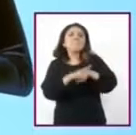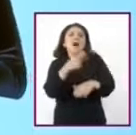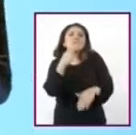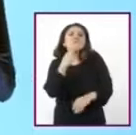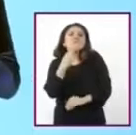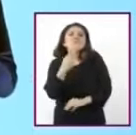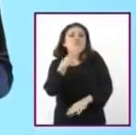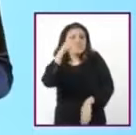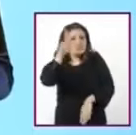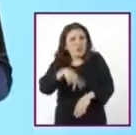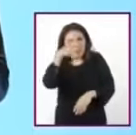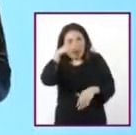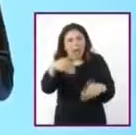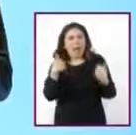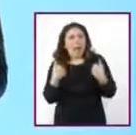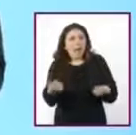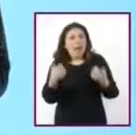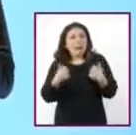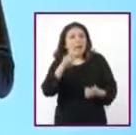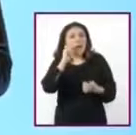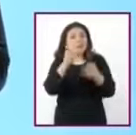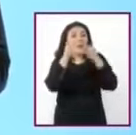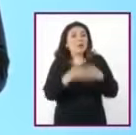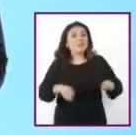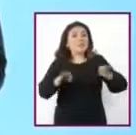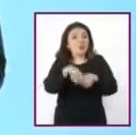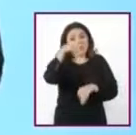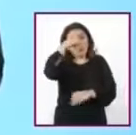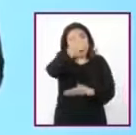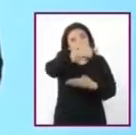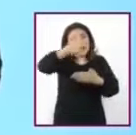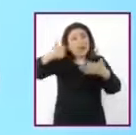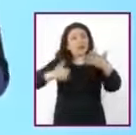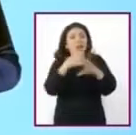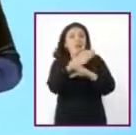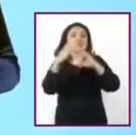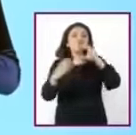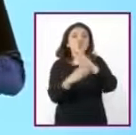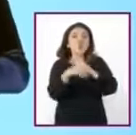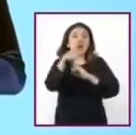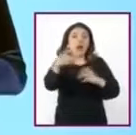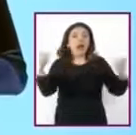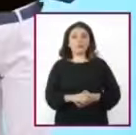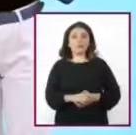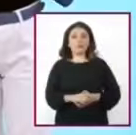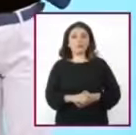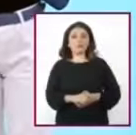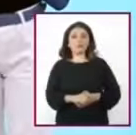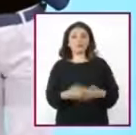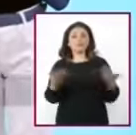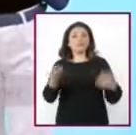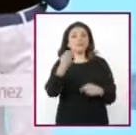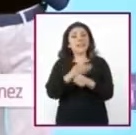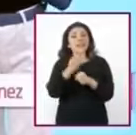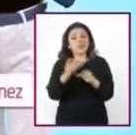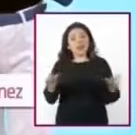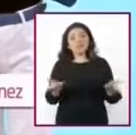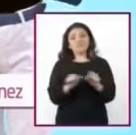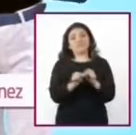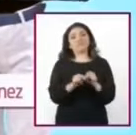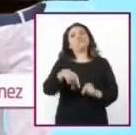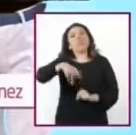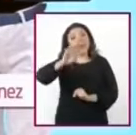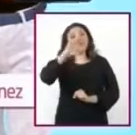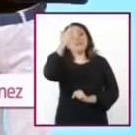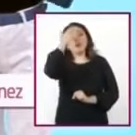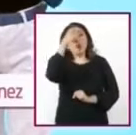de gran utilidad para comprender la importancia que le brinda a cada uno de los aspectos que hayan señalado. Hemos llegado al final,